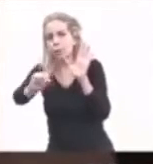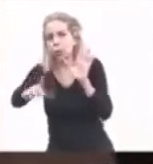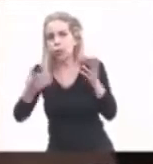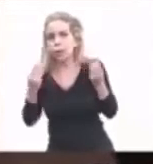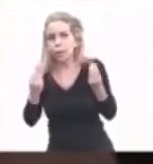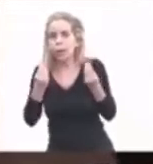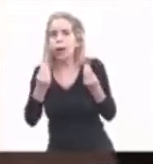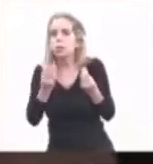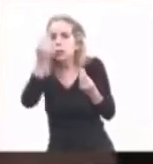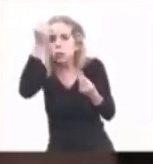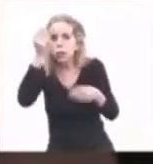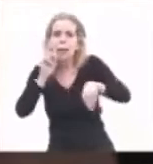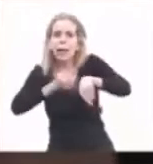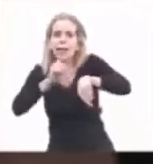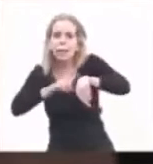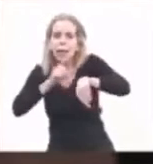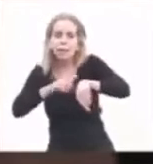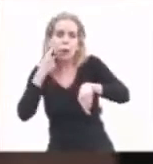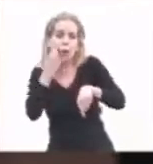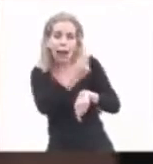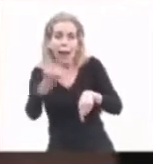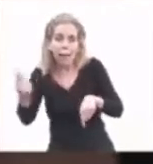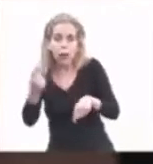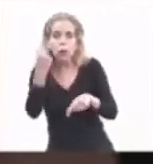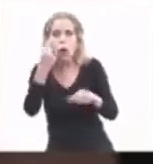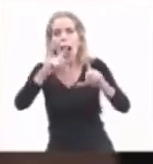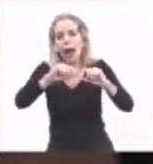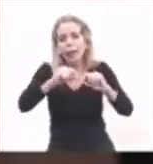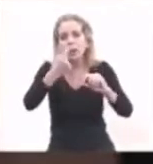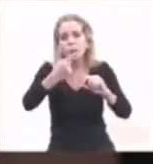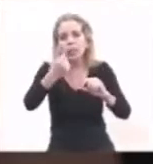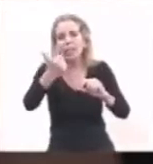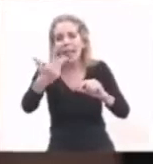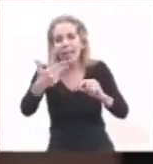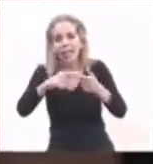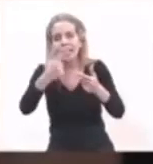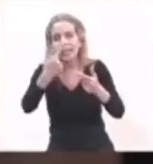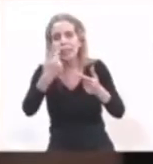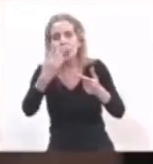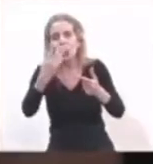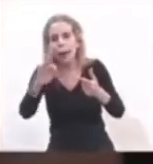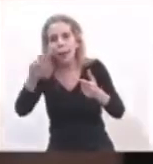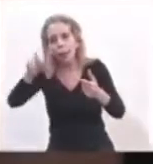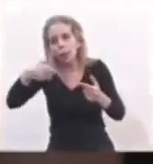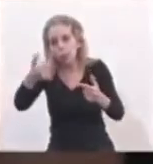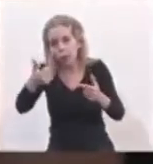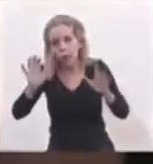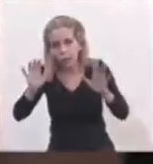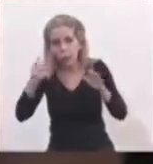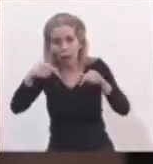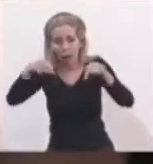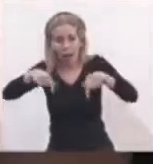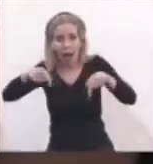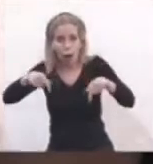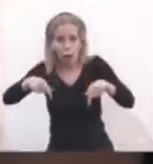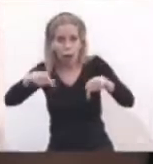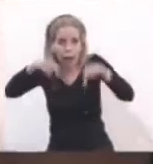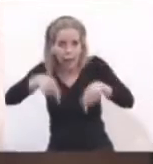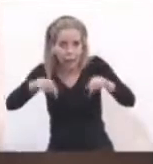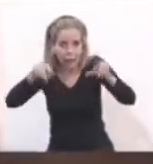de la palabra en general, el artículo 163, el 140.6, etc. Pero